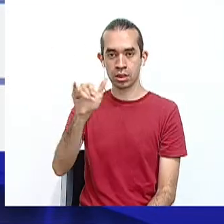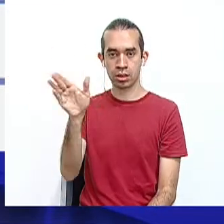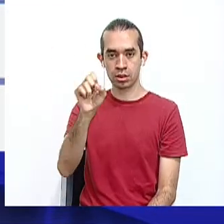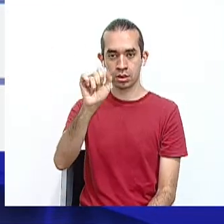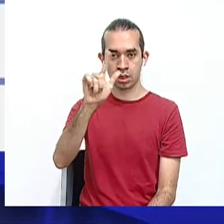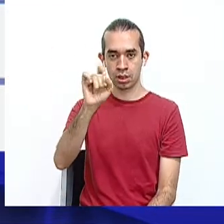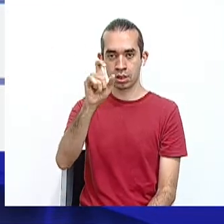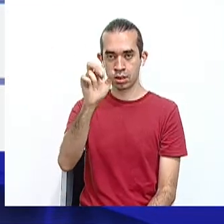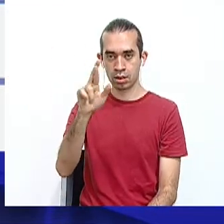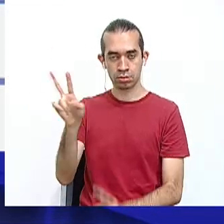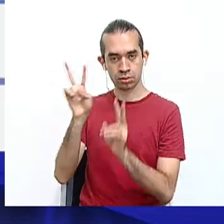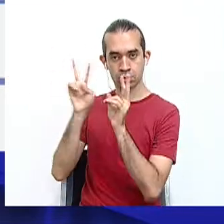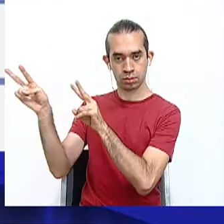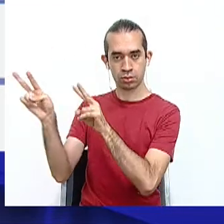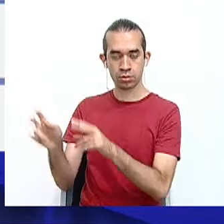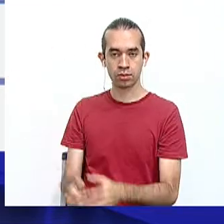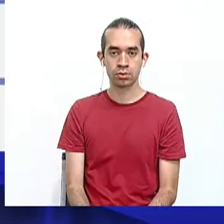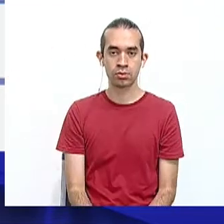a continuación.